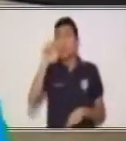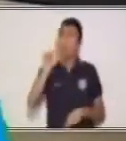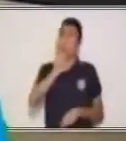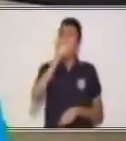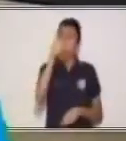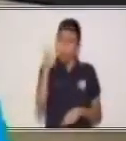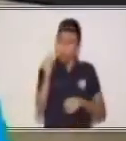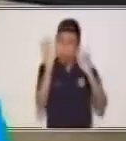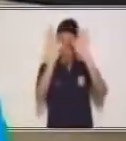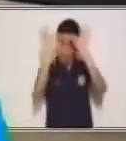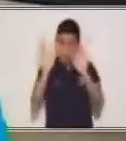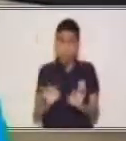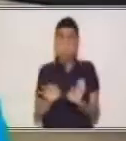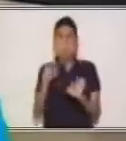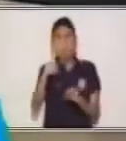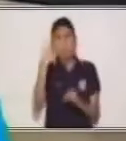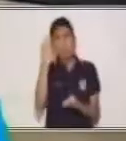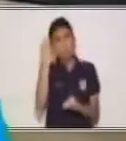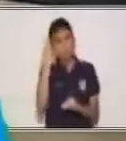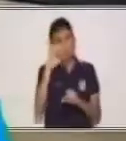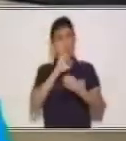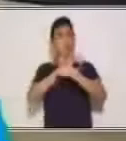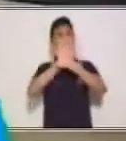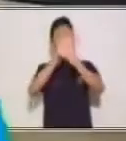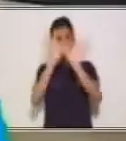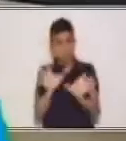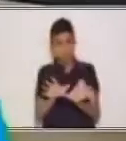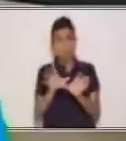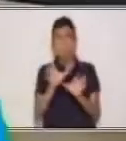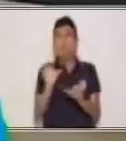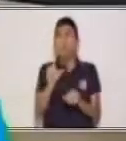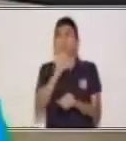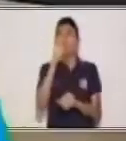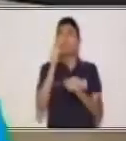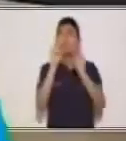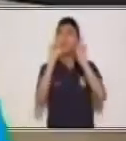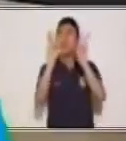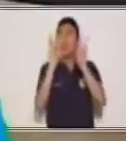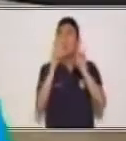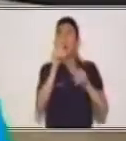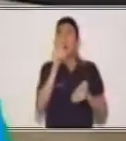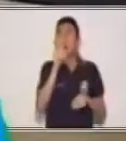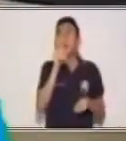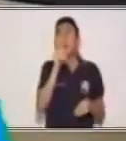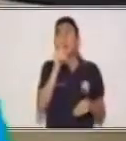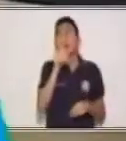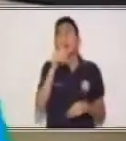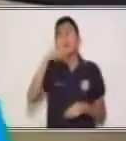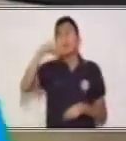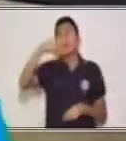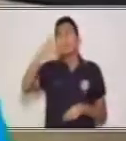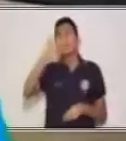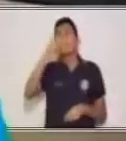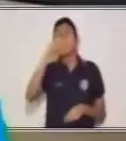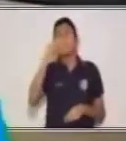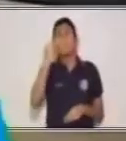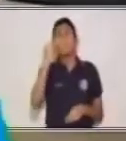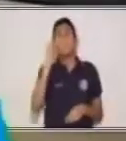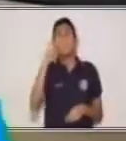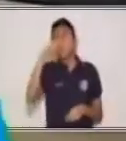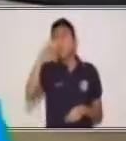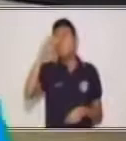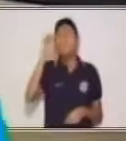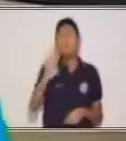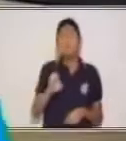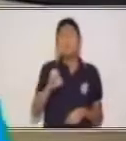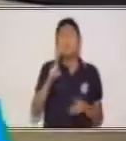sujeto es el sujeto paciente, y no se refiere al que fue al médico y está internado o el que